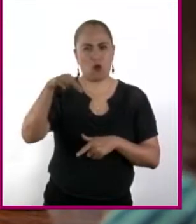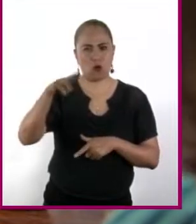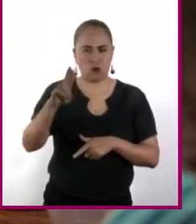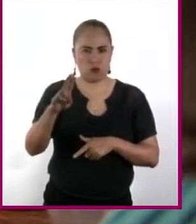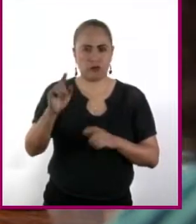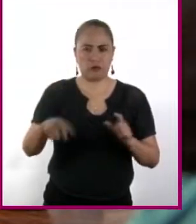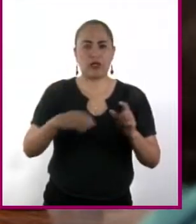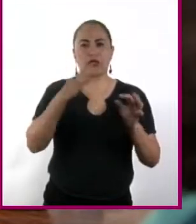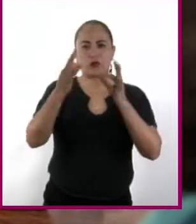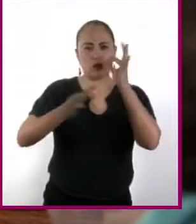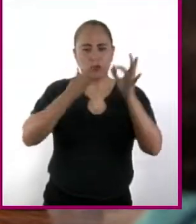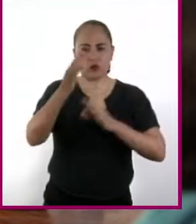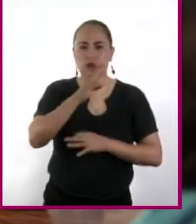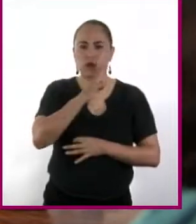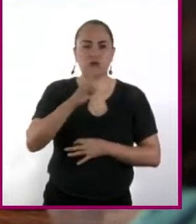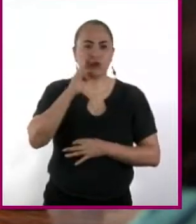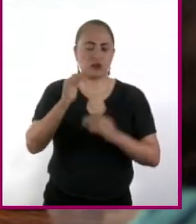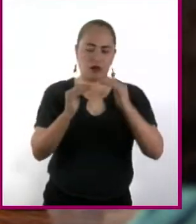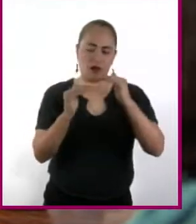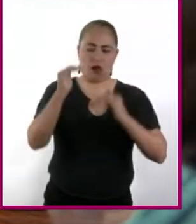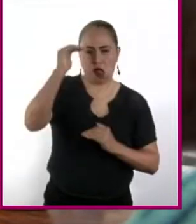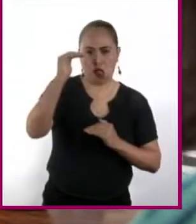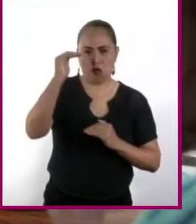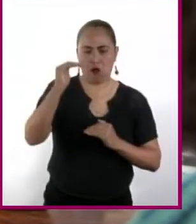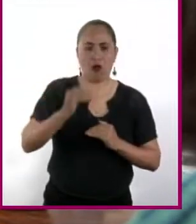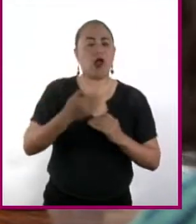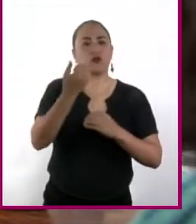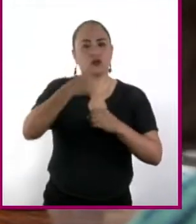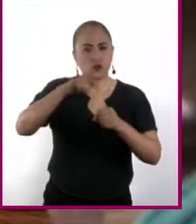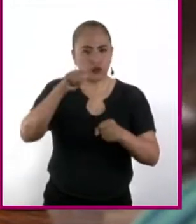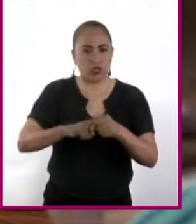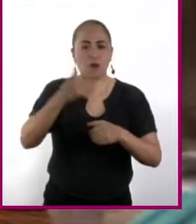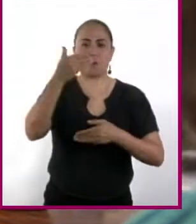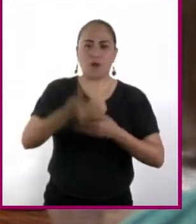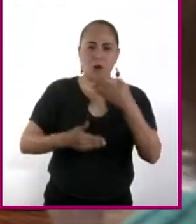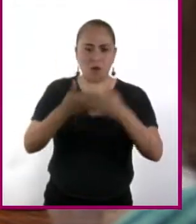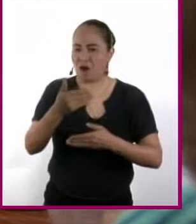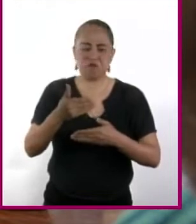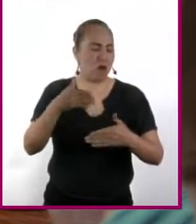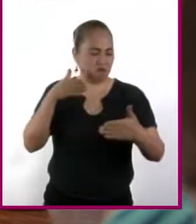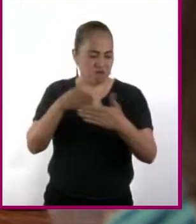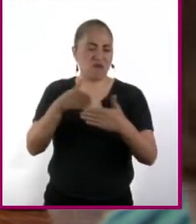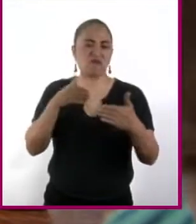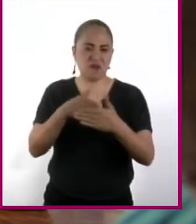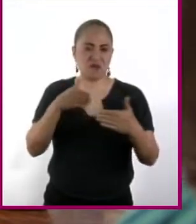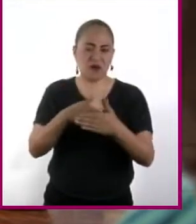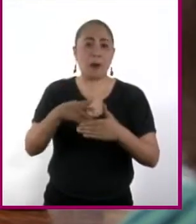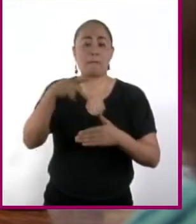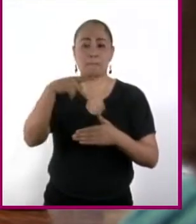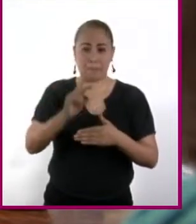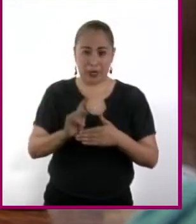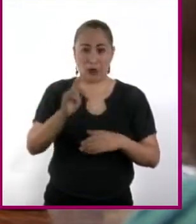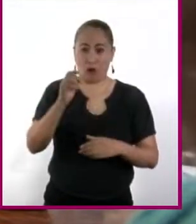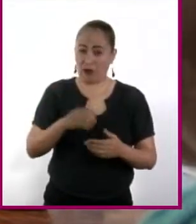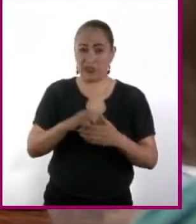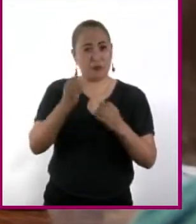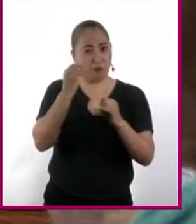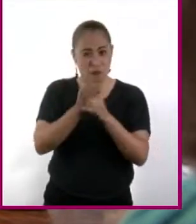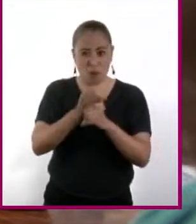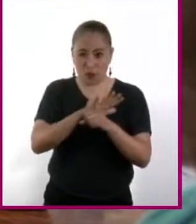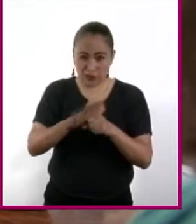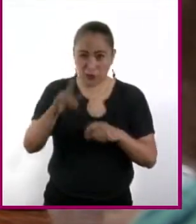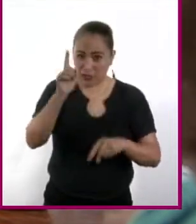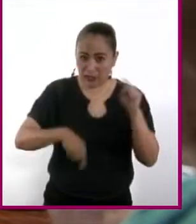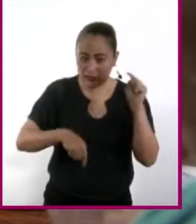titulada "La desigualdad impide el avance social y exacerba las divisiones sociales, pero no es inevitable". Y en